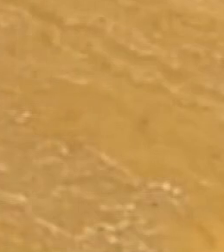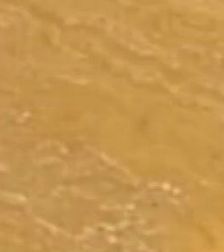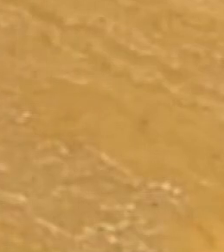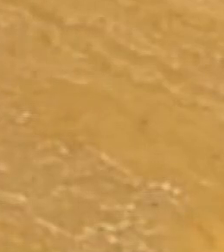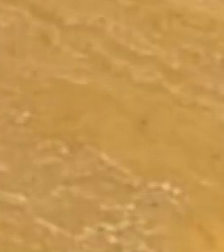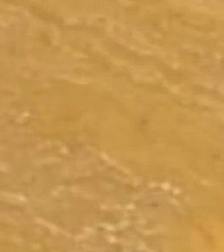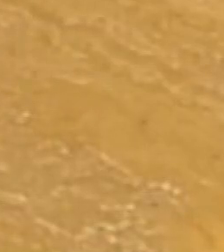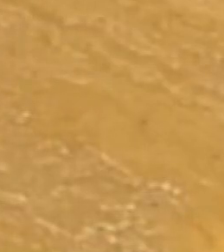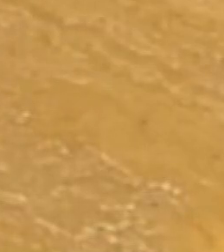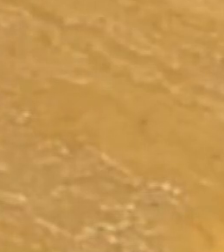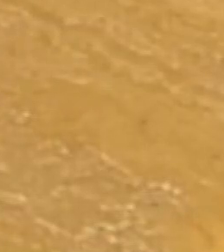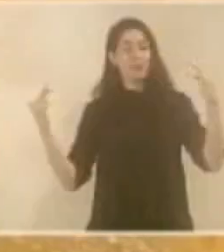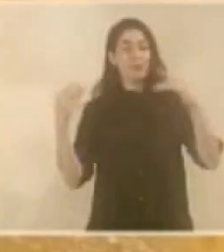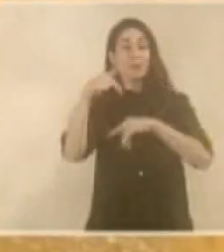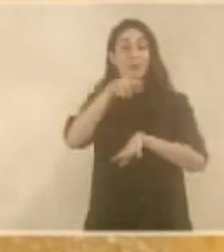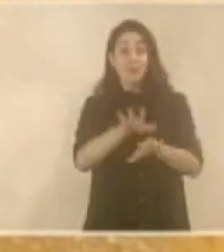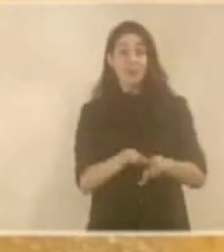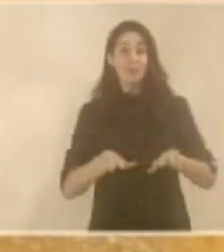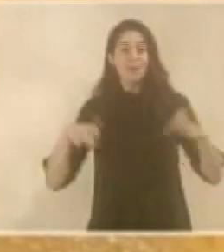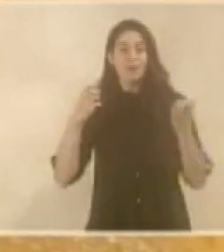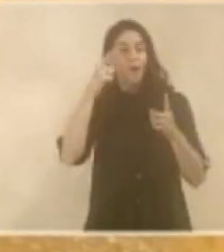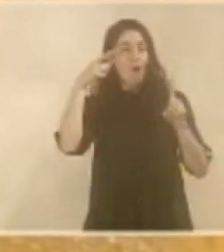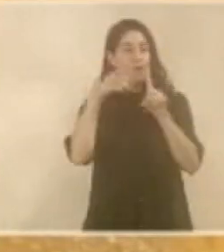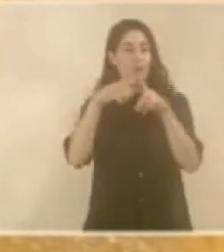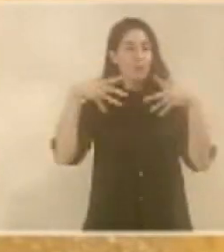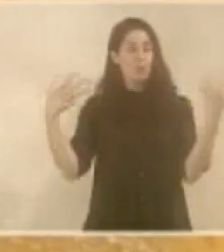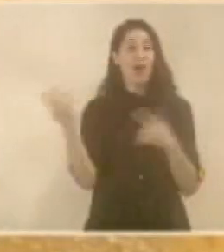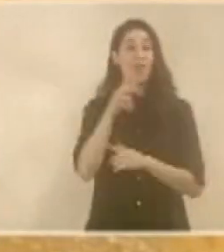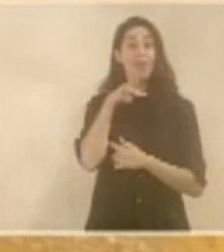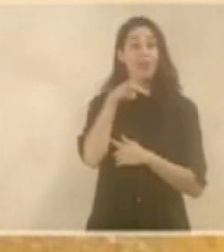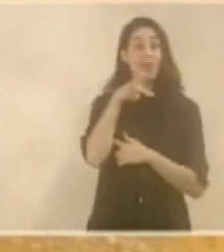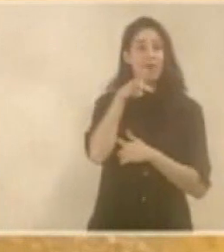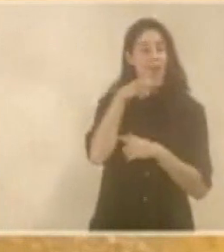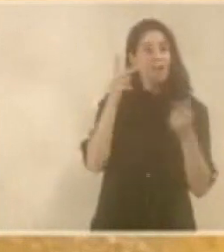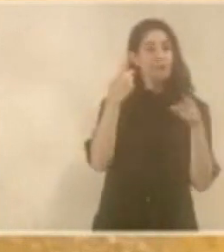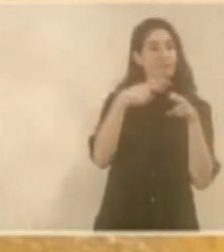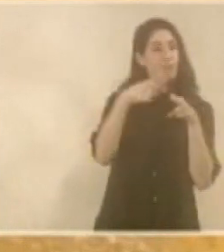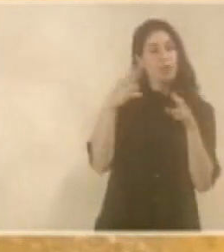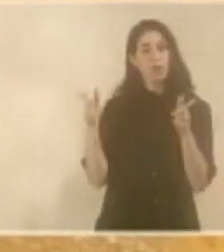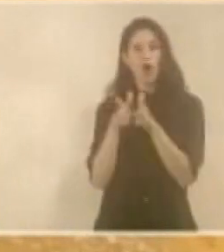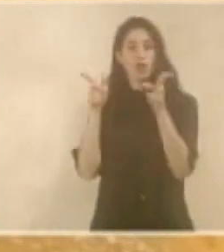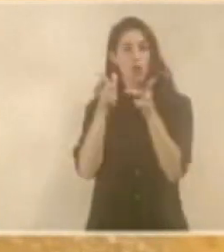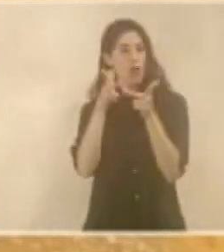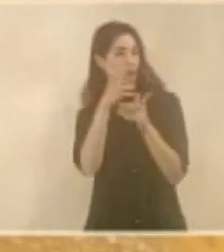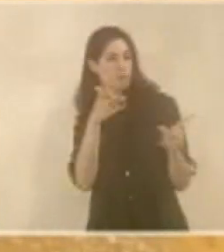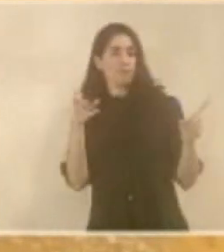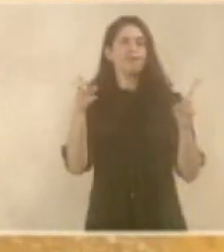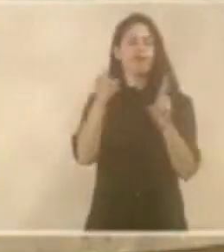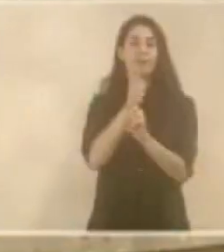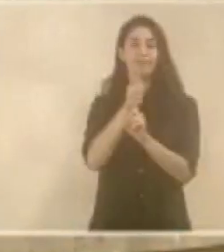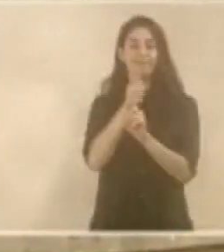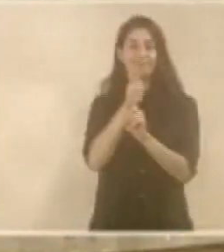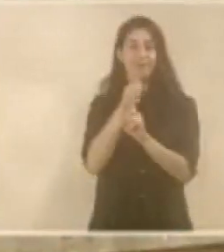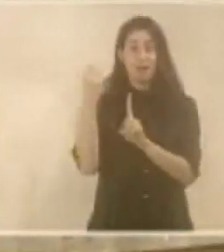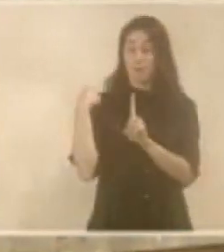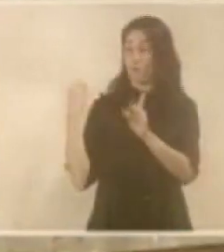nuestro compromiso con los valores de la libertad y los derechos políticos y sociales que iluminaron aquella intentona liberal, en lo que ha acabado